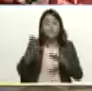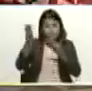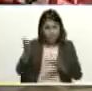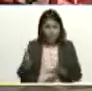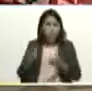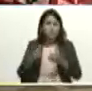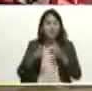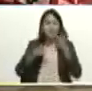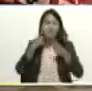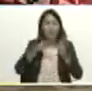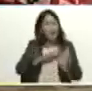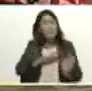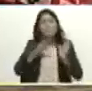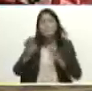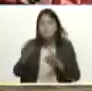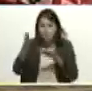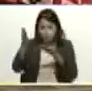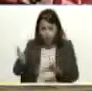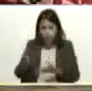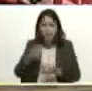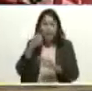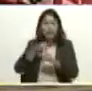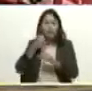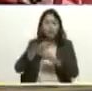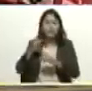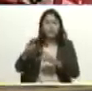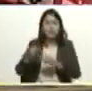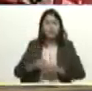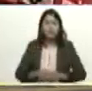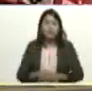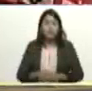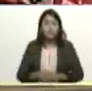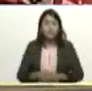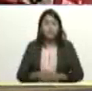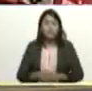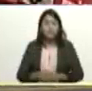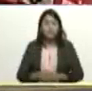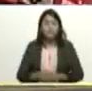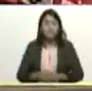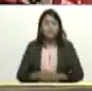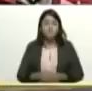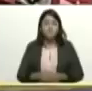a acompañarlo en esta batalla que es de todos y de todas nosotros.